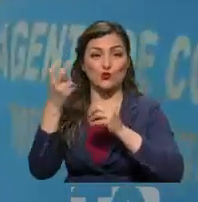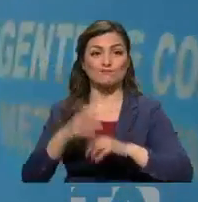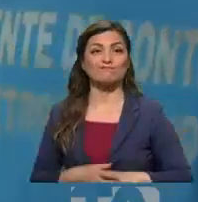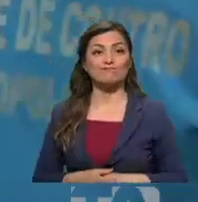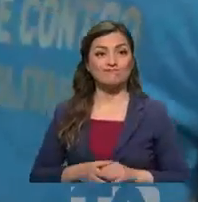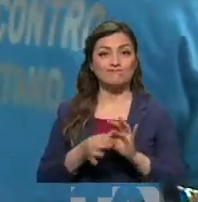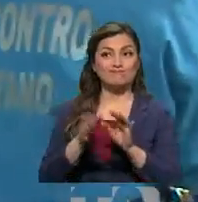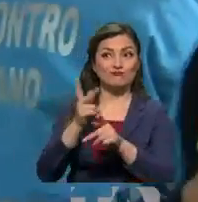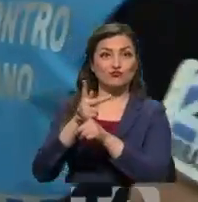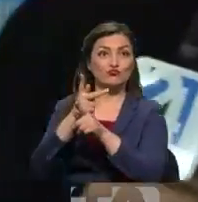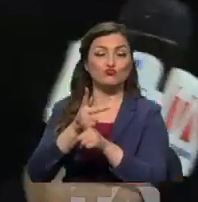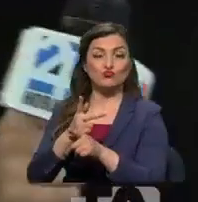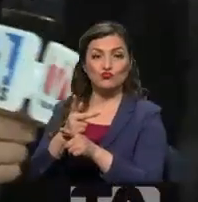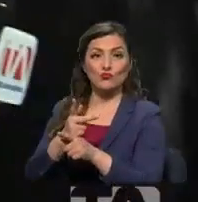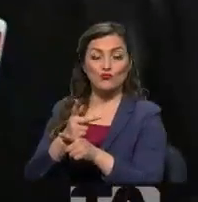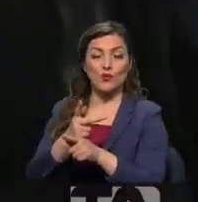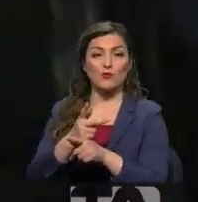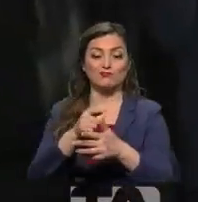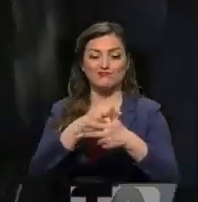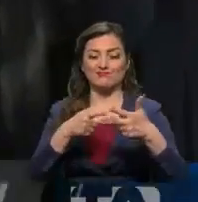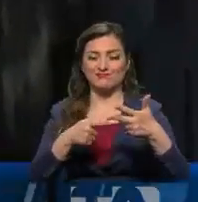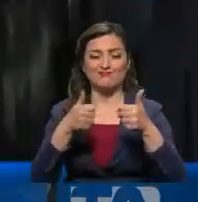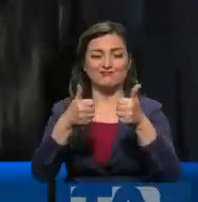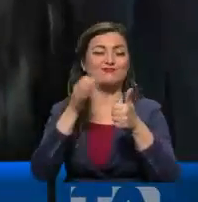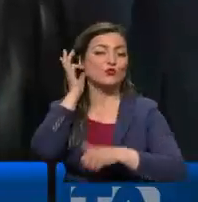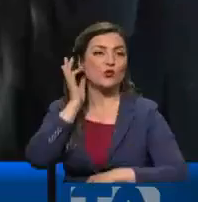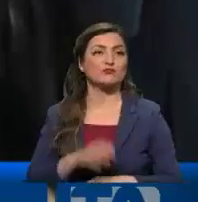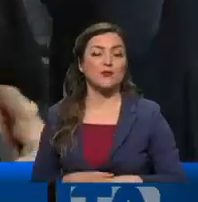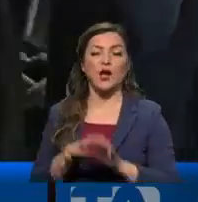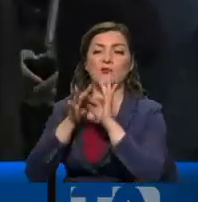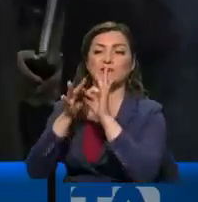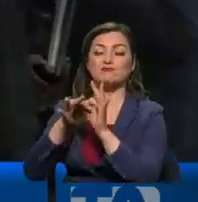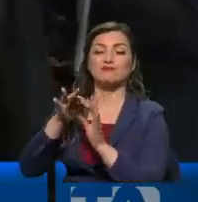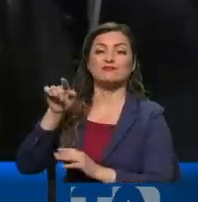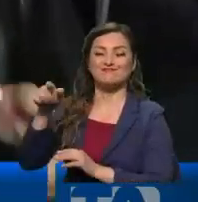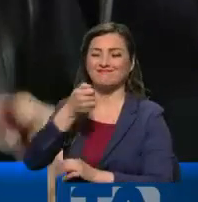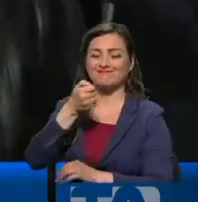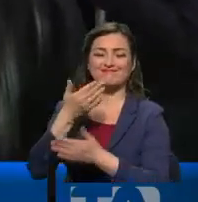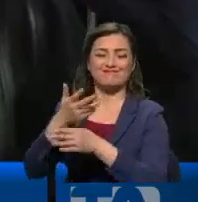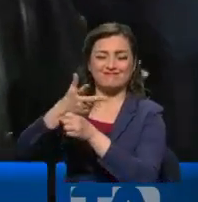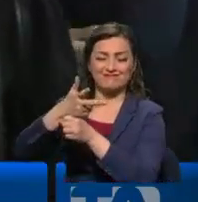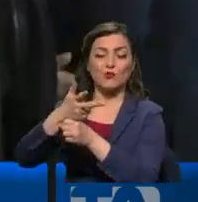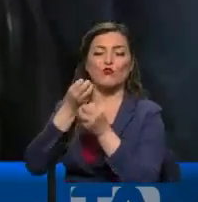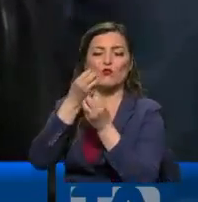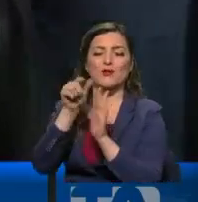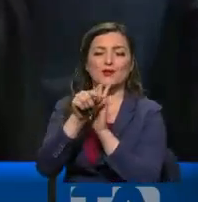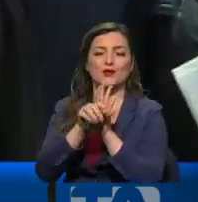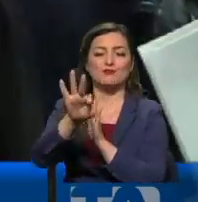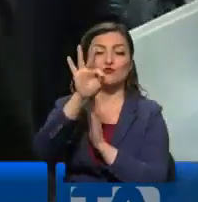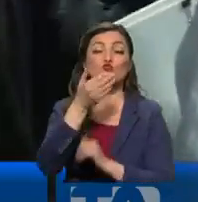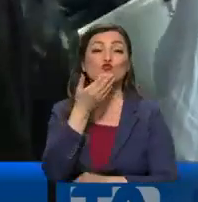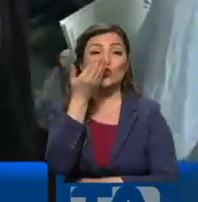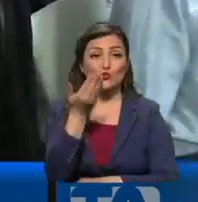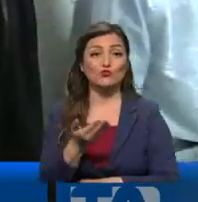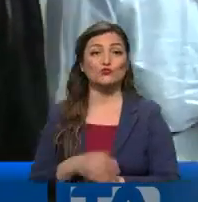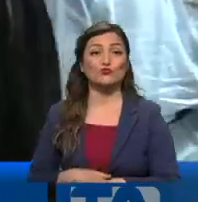Paredes nos realizó un reportaje para conocer todos los detalles de cómo se elegirá a la nueva vicealcaldesa de Quito, que